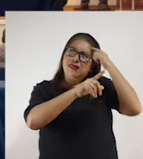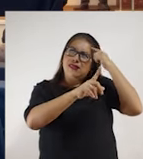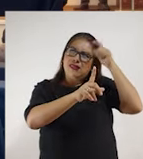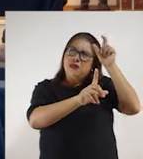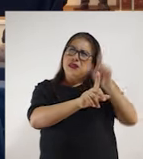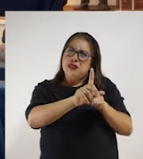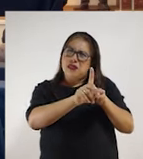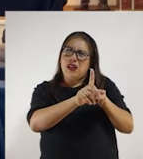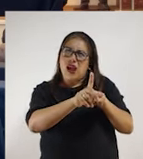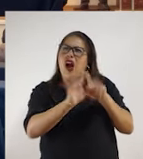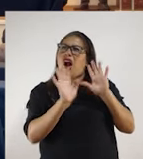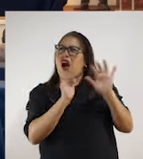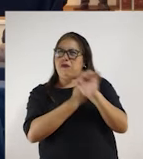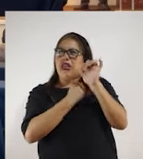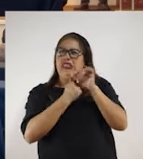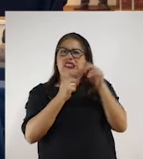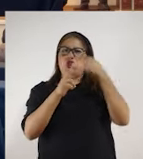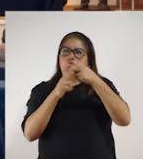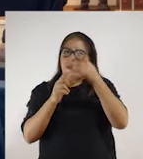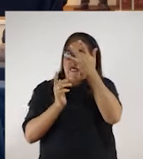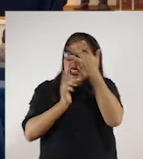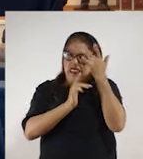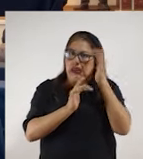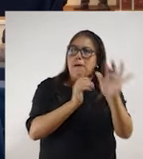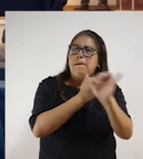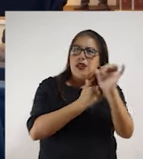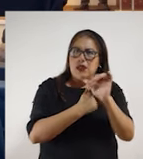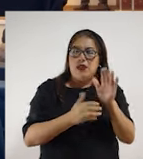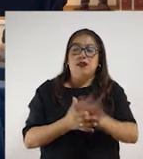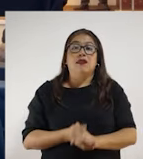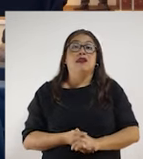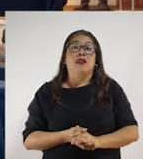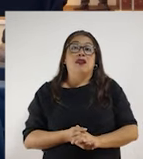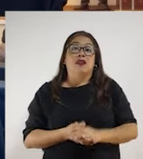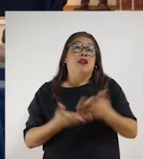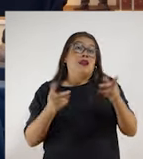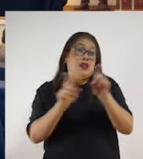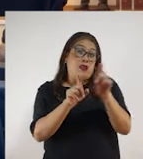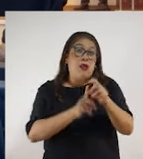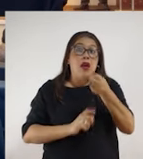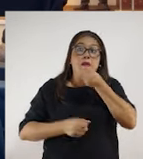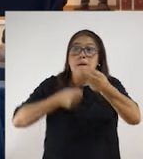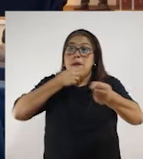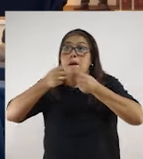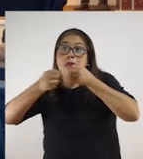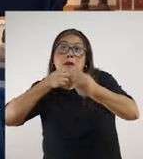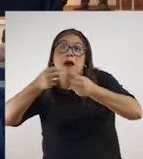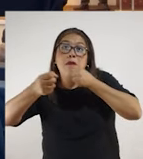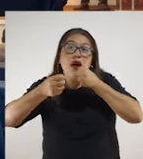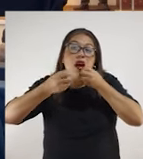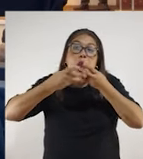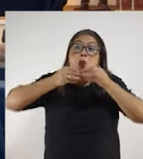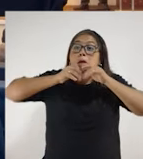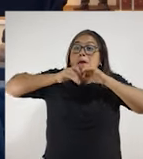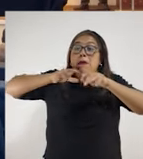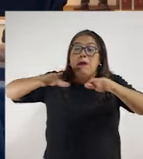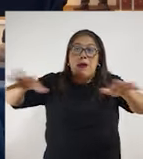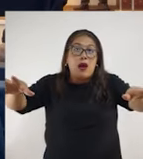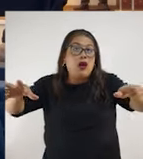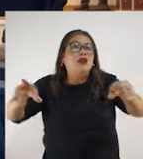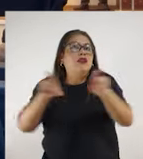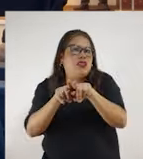persona posiblemente peligrosa. Y los medios de comunicación juegan un papel muy importante. Se han